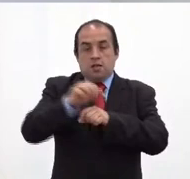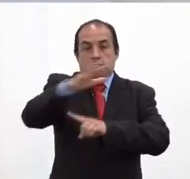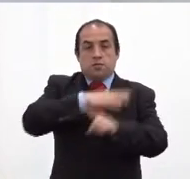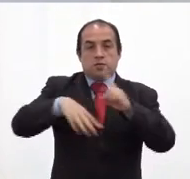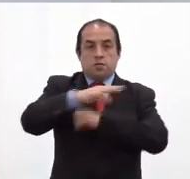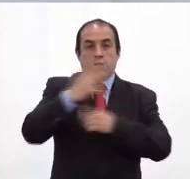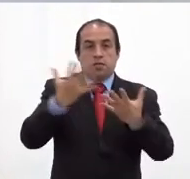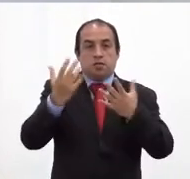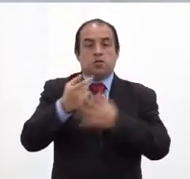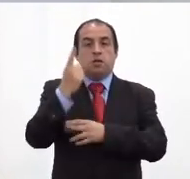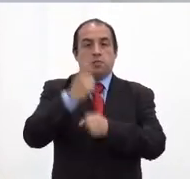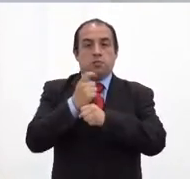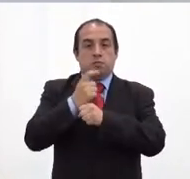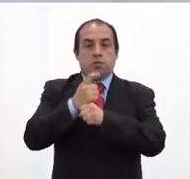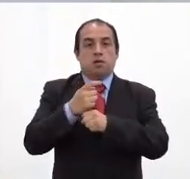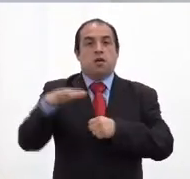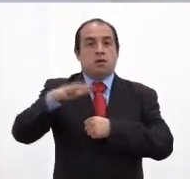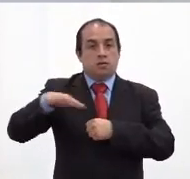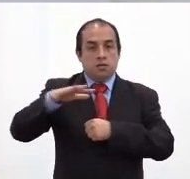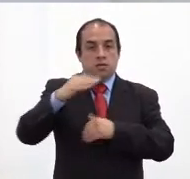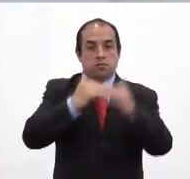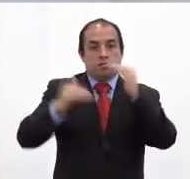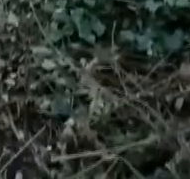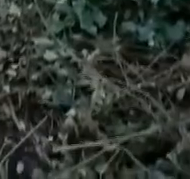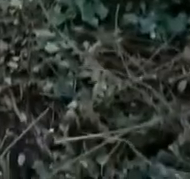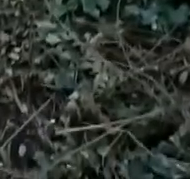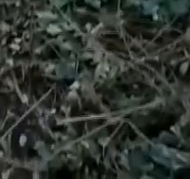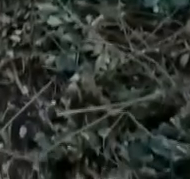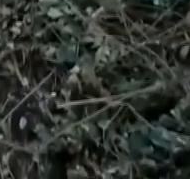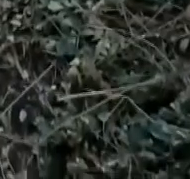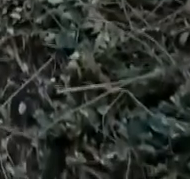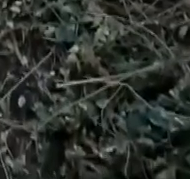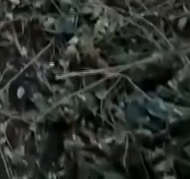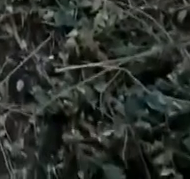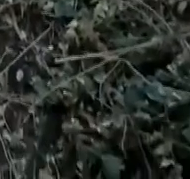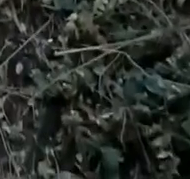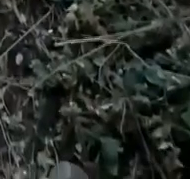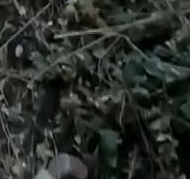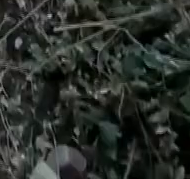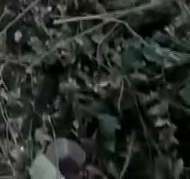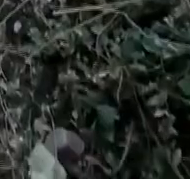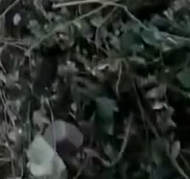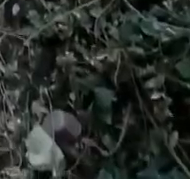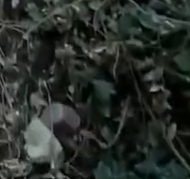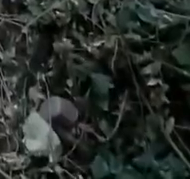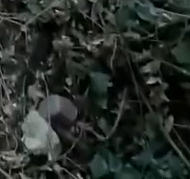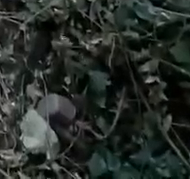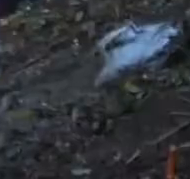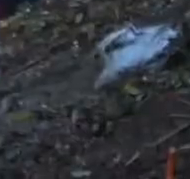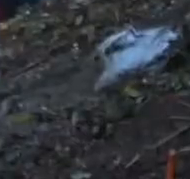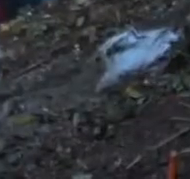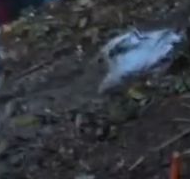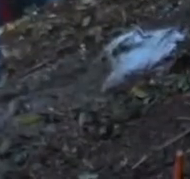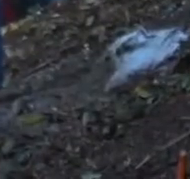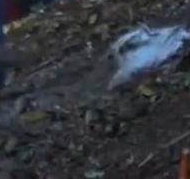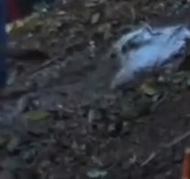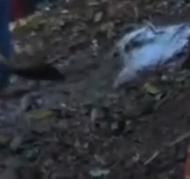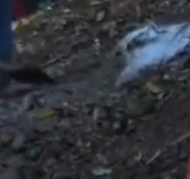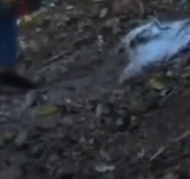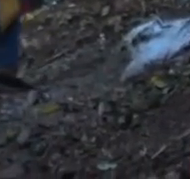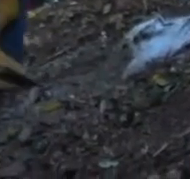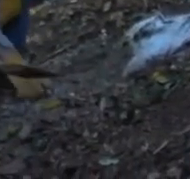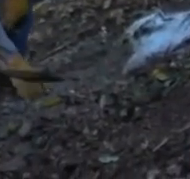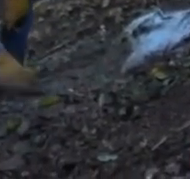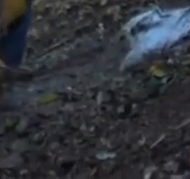parte alta, que tiene que estar en mantenimiento constante y además en colaboración con los comuneros de Magdalena y